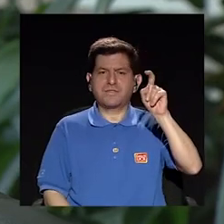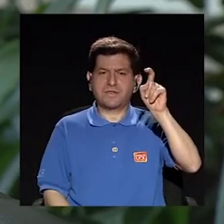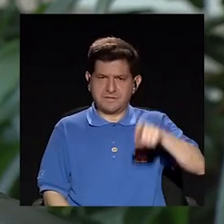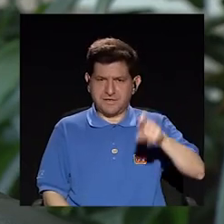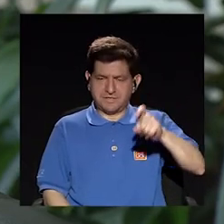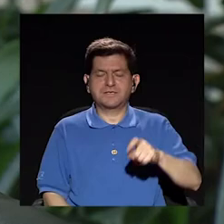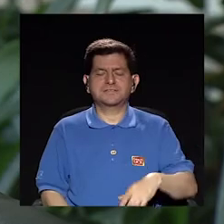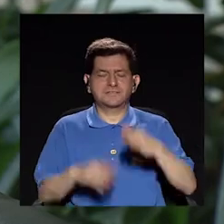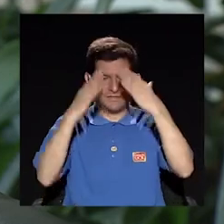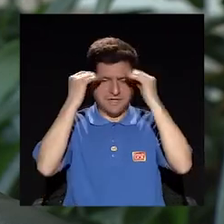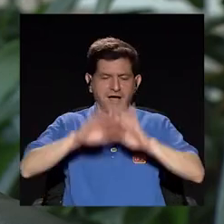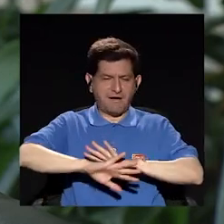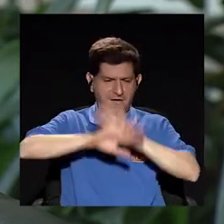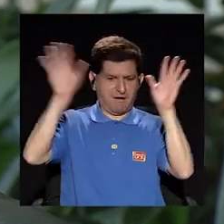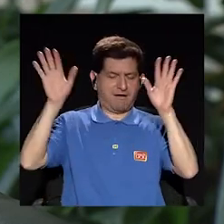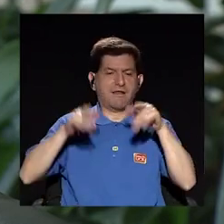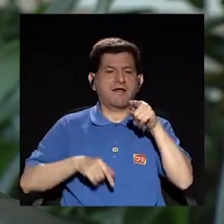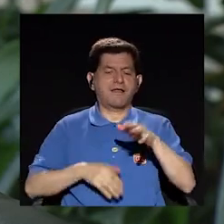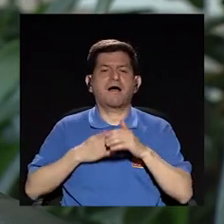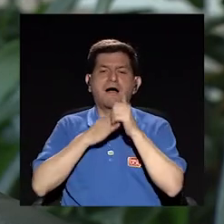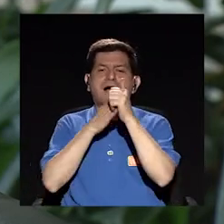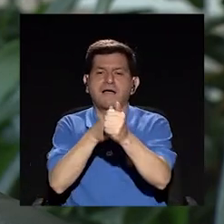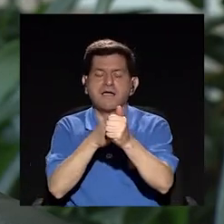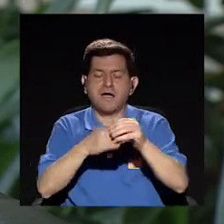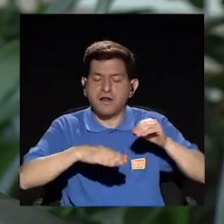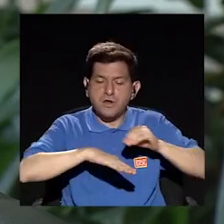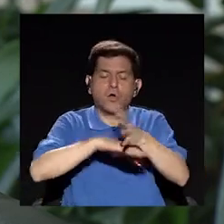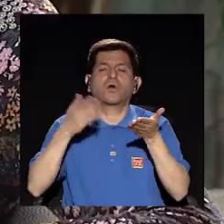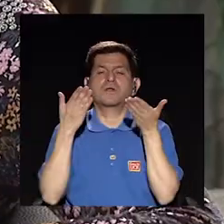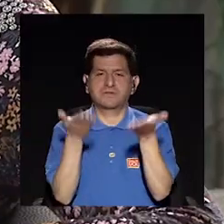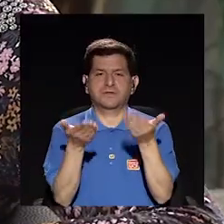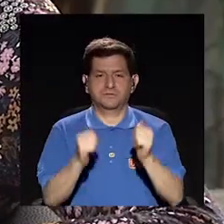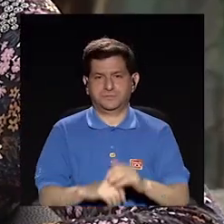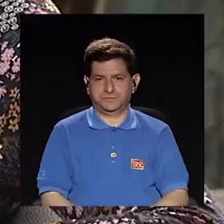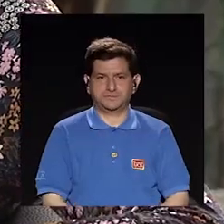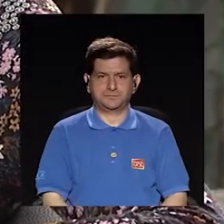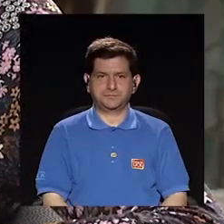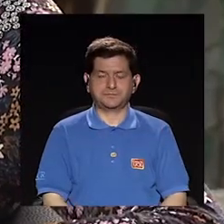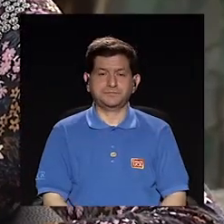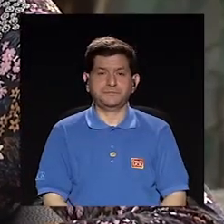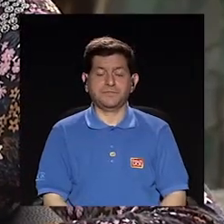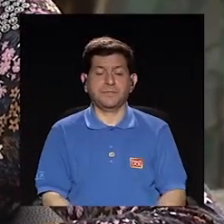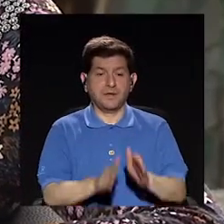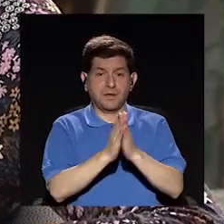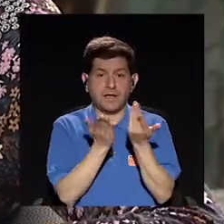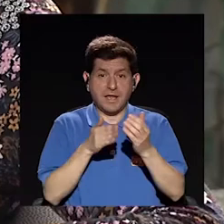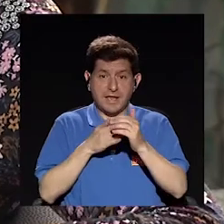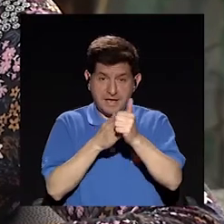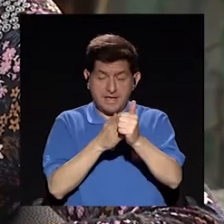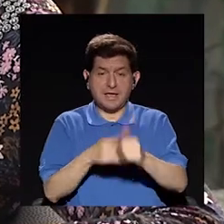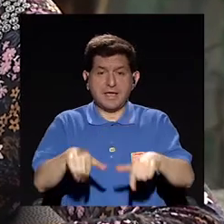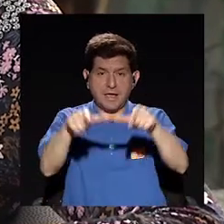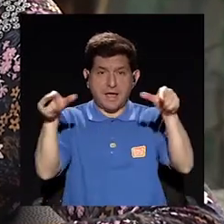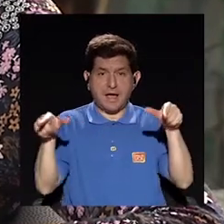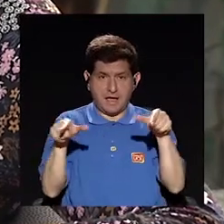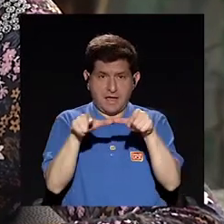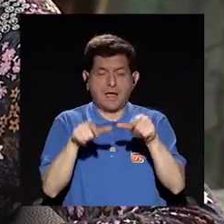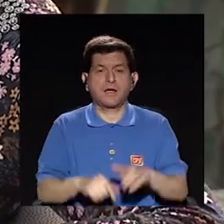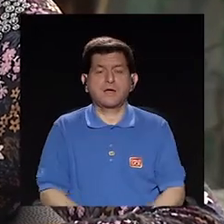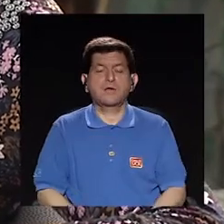deberíamos de tener esa información clara para poderlos guiar y orientar. Entonces, la guía la pueden conseguir en la